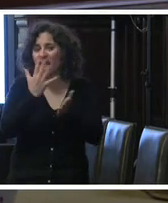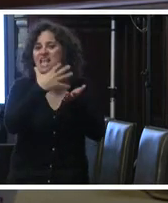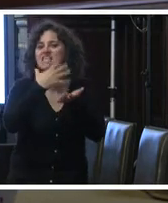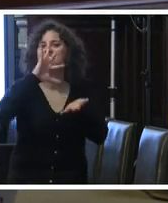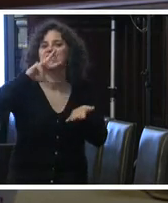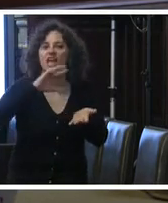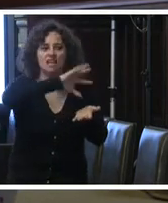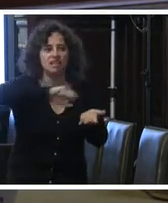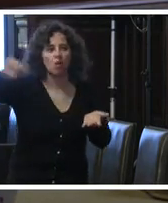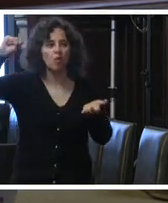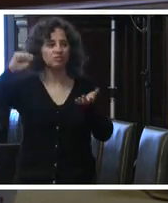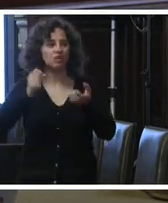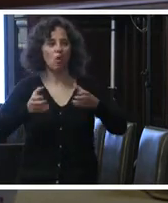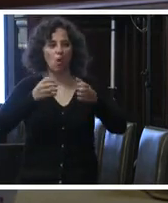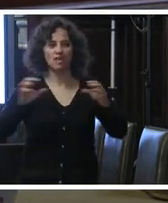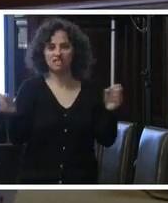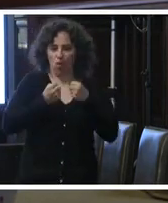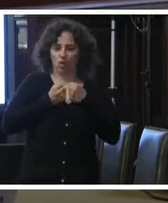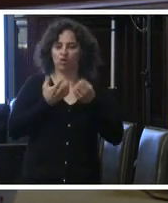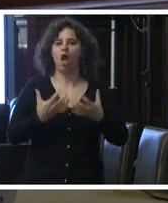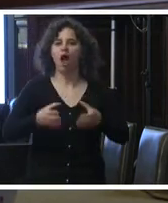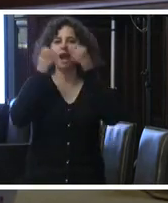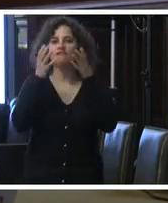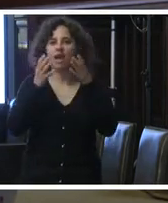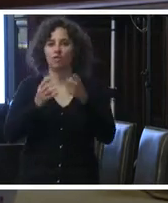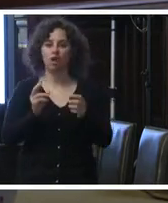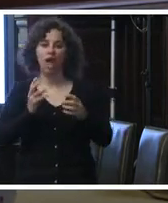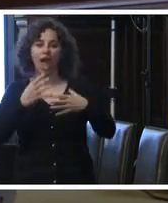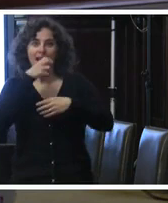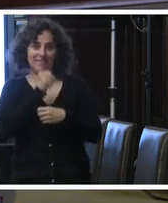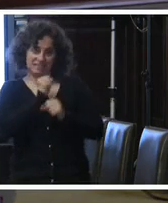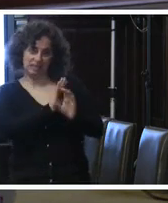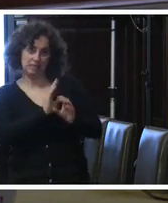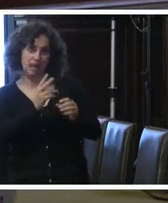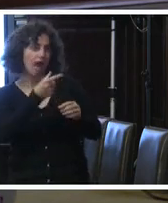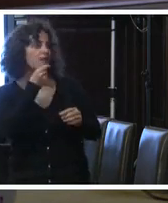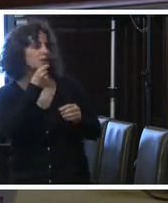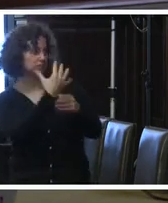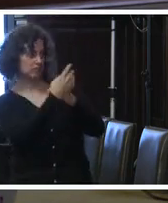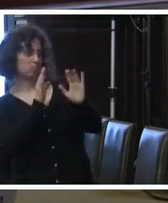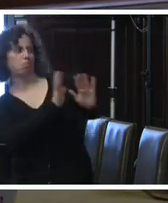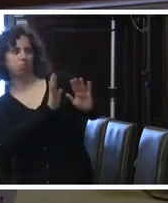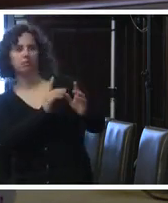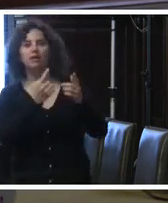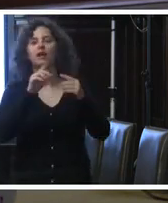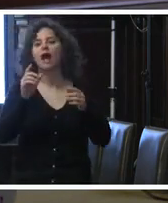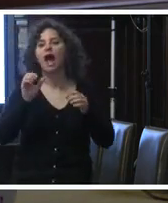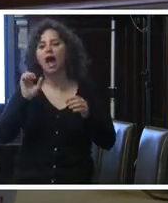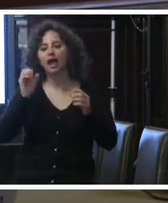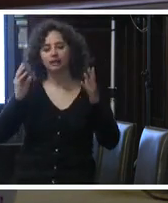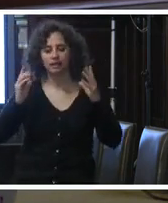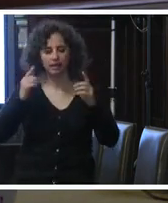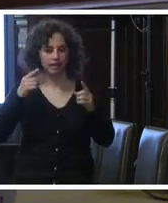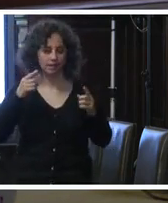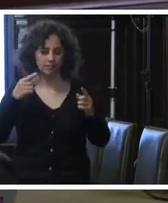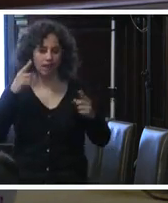secuestro agravado, es la violencia y resistencia a la autoridad, el atentado contra la paz pública y